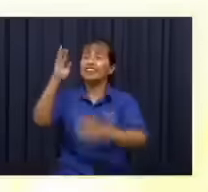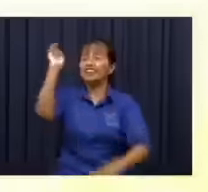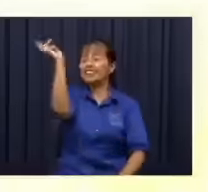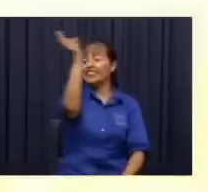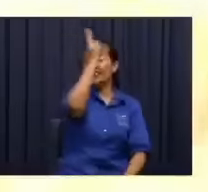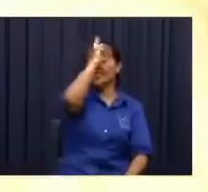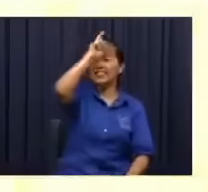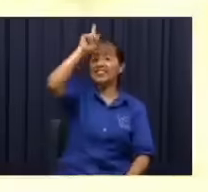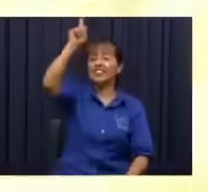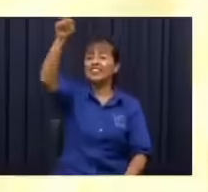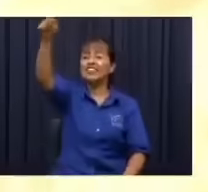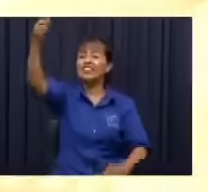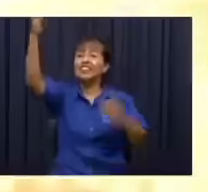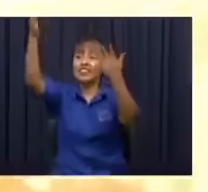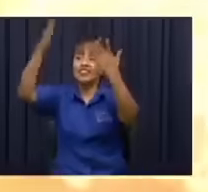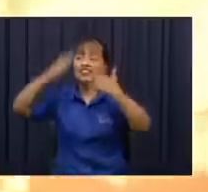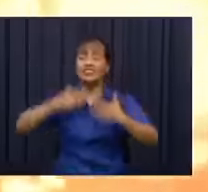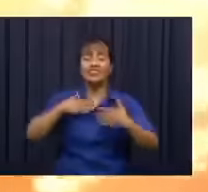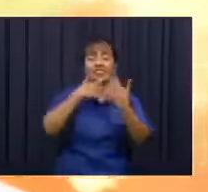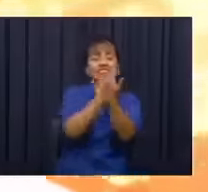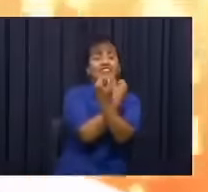que me ha salvado.